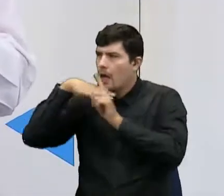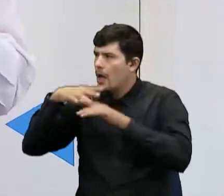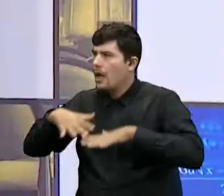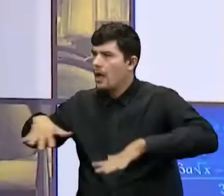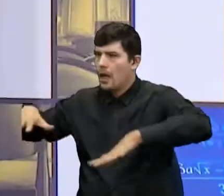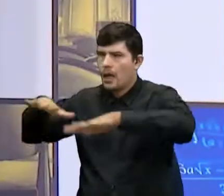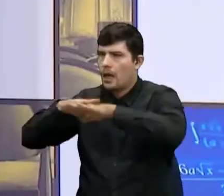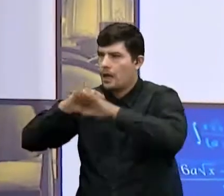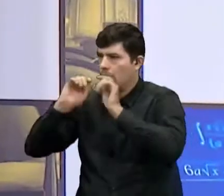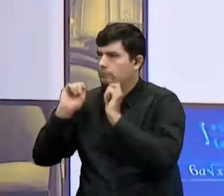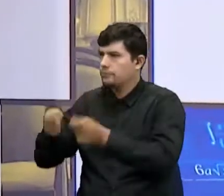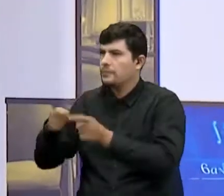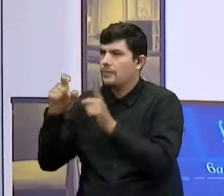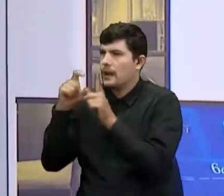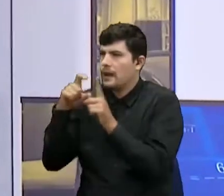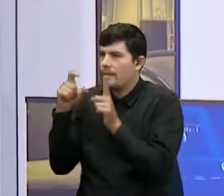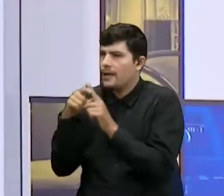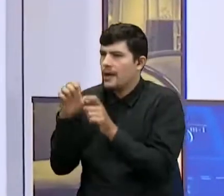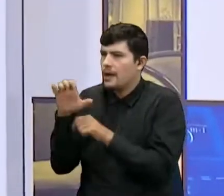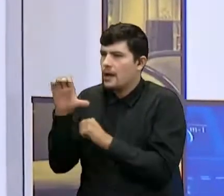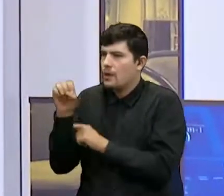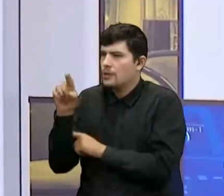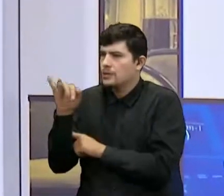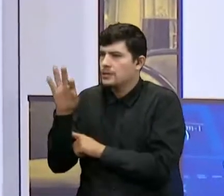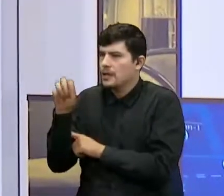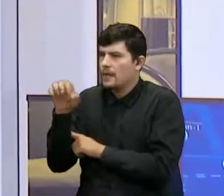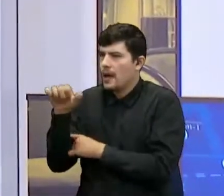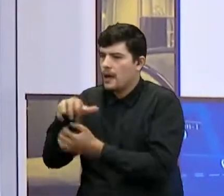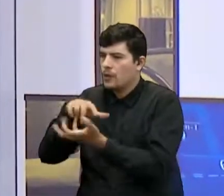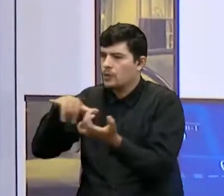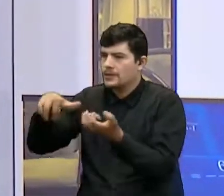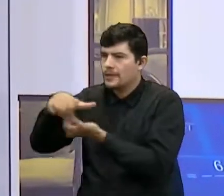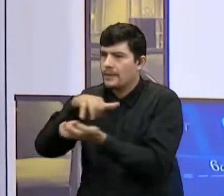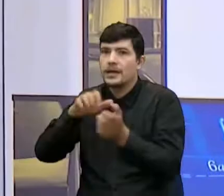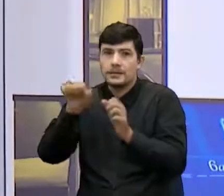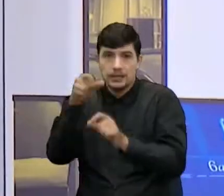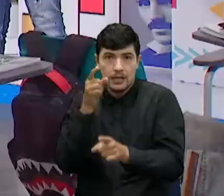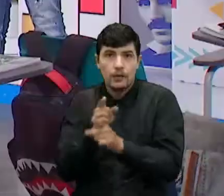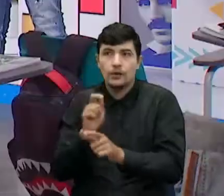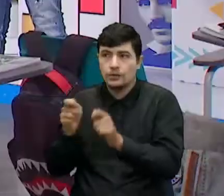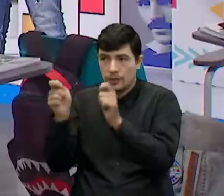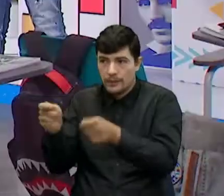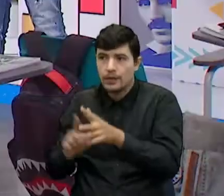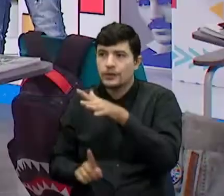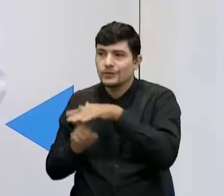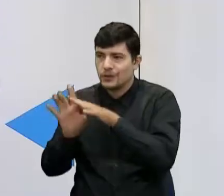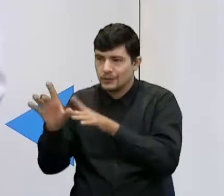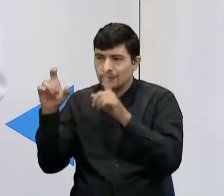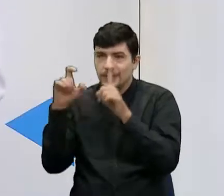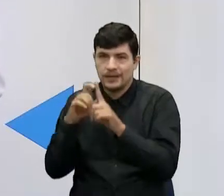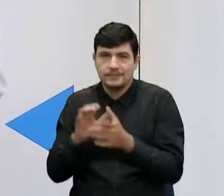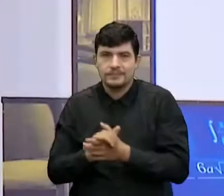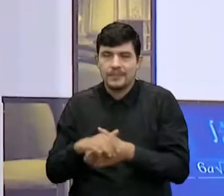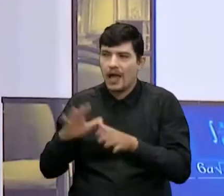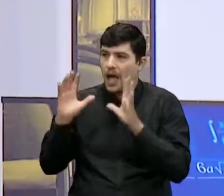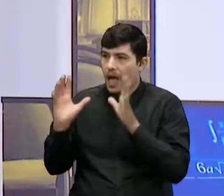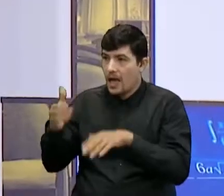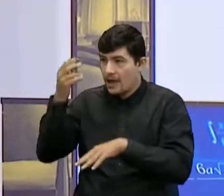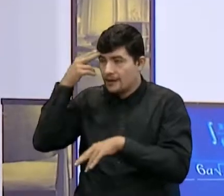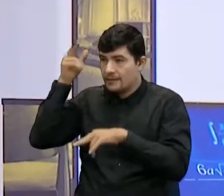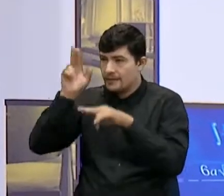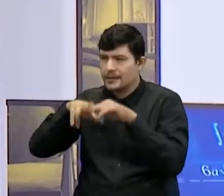ecosistema ¿Sí? Ecosistema, muy bien Ellos fueron como los originarios de esta palabra ya como tal Los historiadores, los inventores